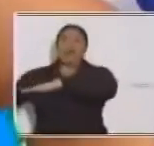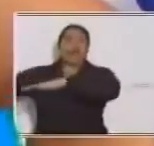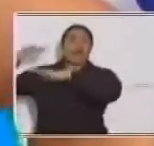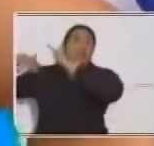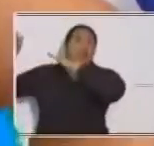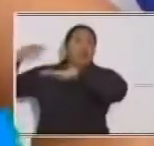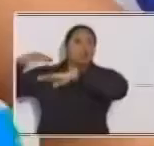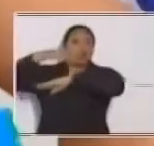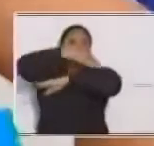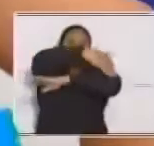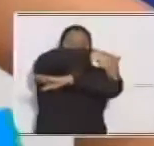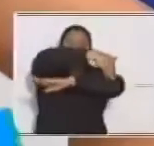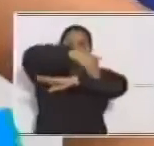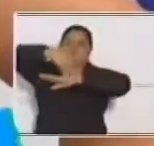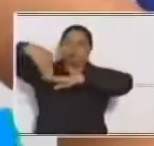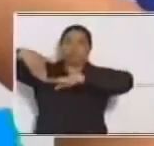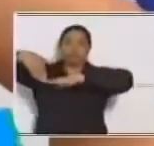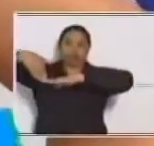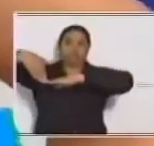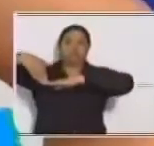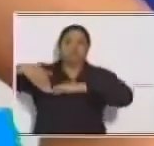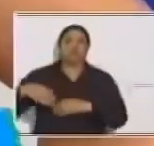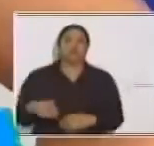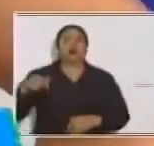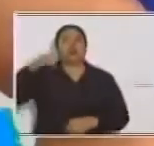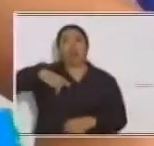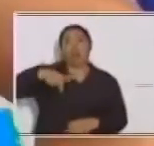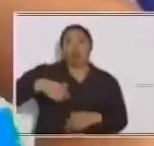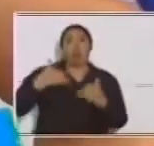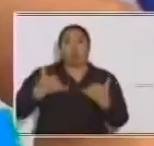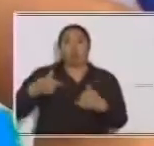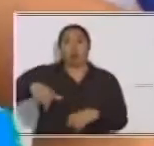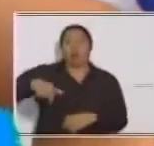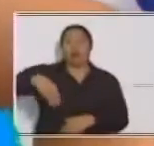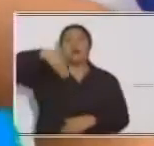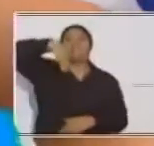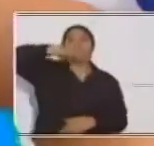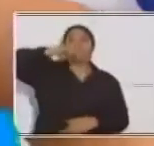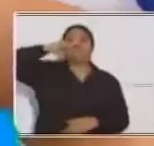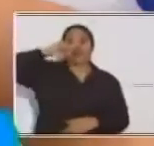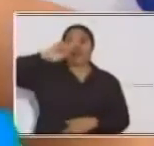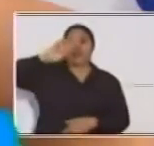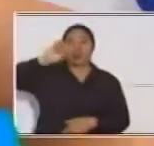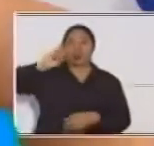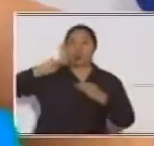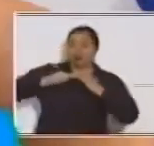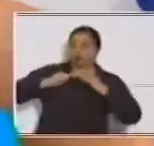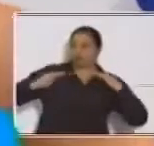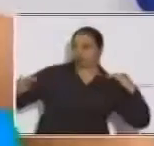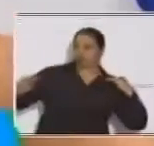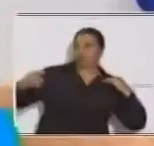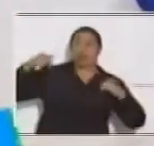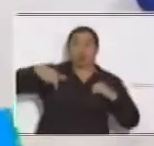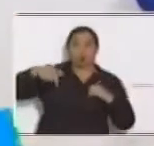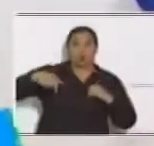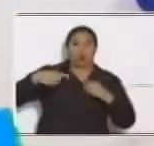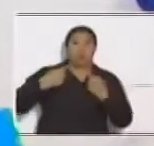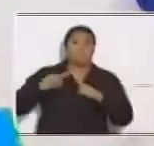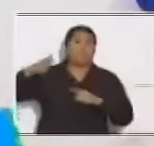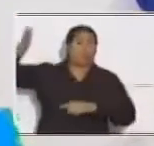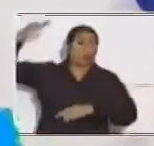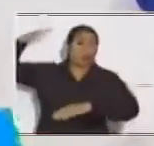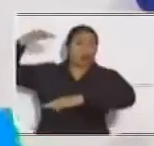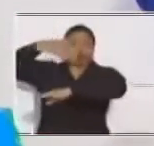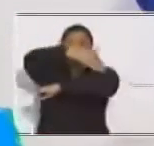medida del codo hasta la punta de los dedos del faraón. Esa era la medida real, se le llamaba codo real.